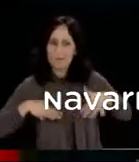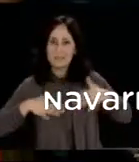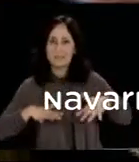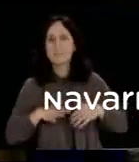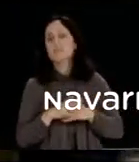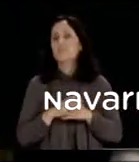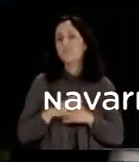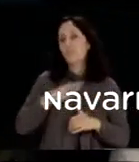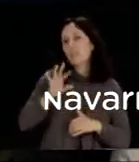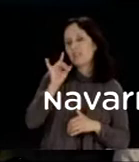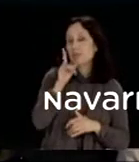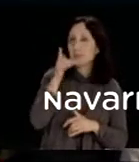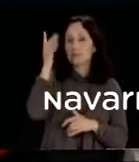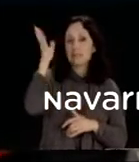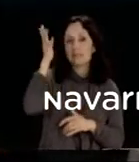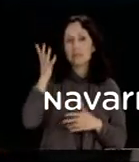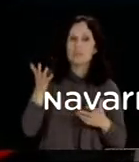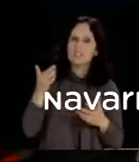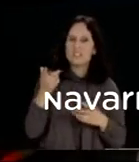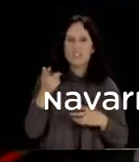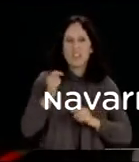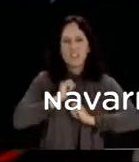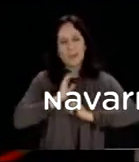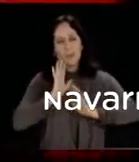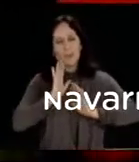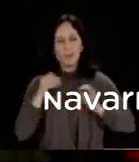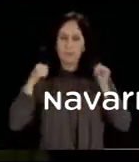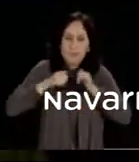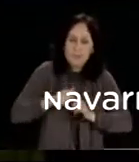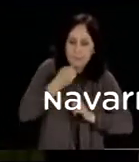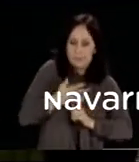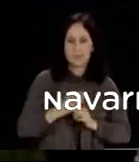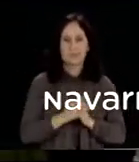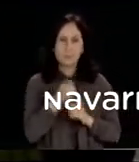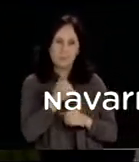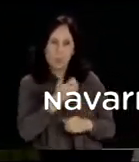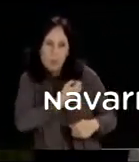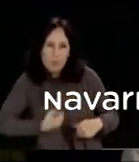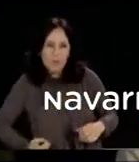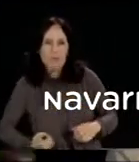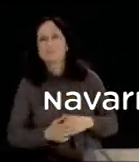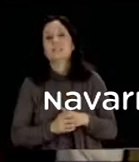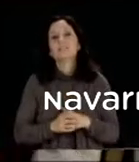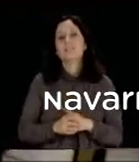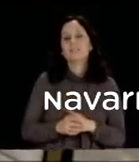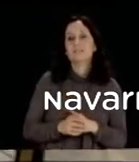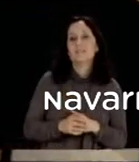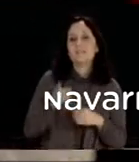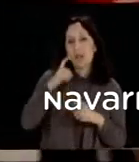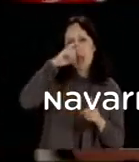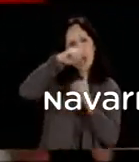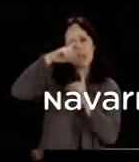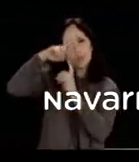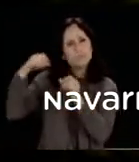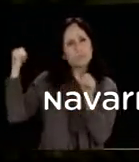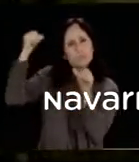¿o qué? Igual sí, pero con este tiempo te echa un poco para atrás. Da un poco de perecilla, ¿no? ¿O qué? ¿Muchos años viendo ya esto o no?